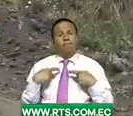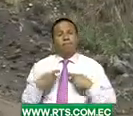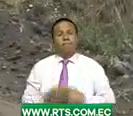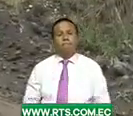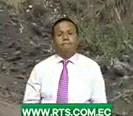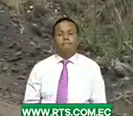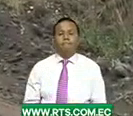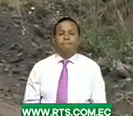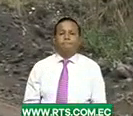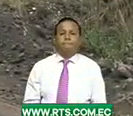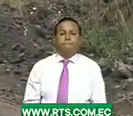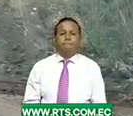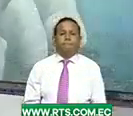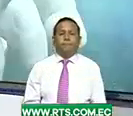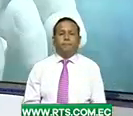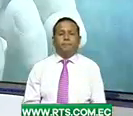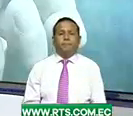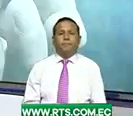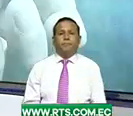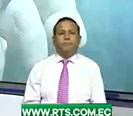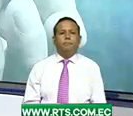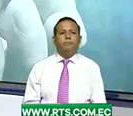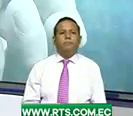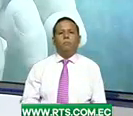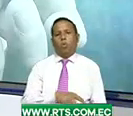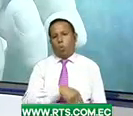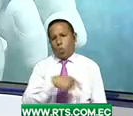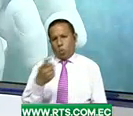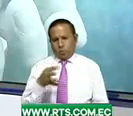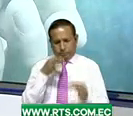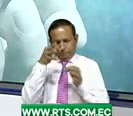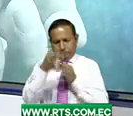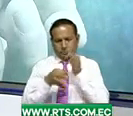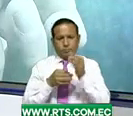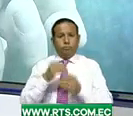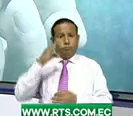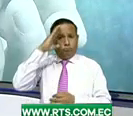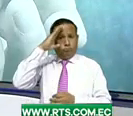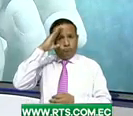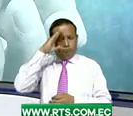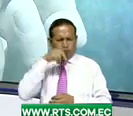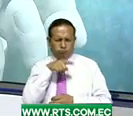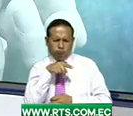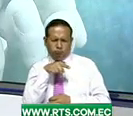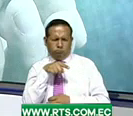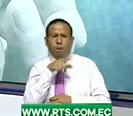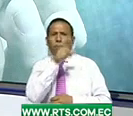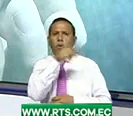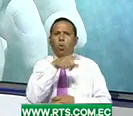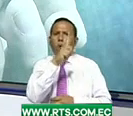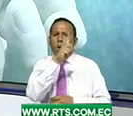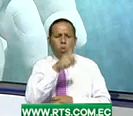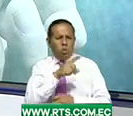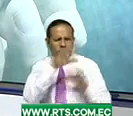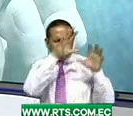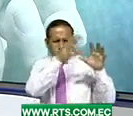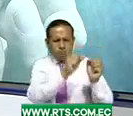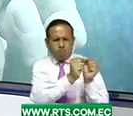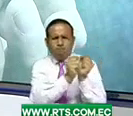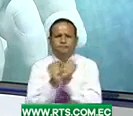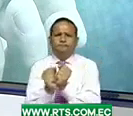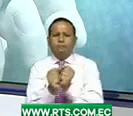Darwin Altamirano. Por otra parte, la policía capturó a un sujeto presuntamente implicado en el